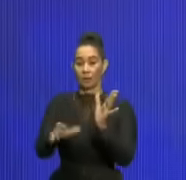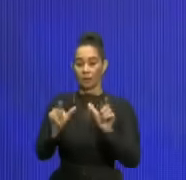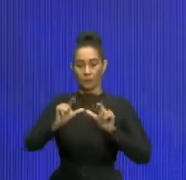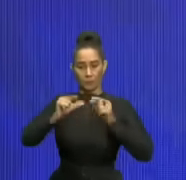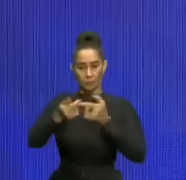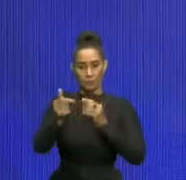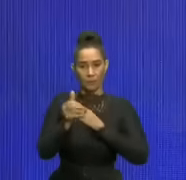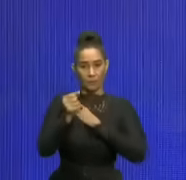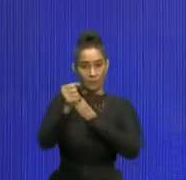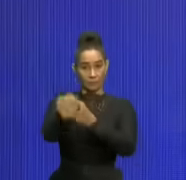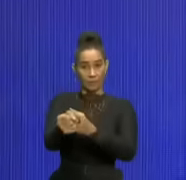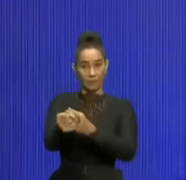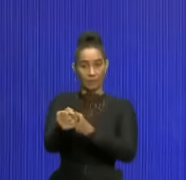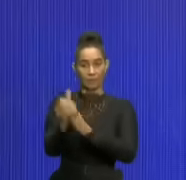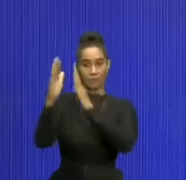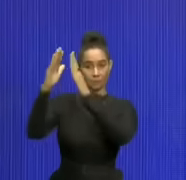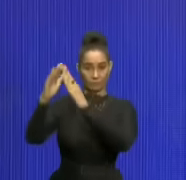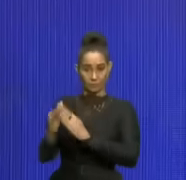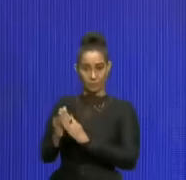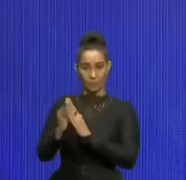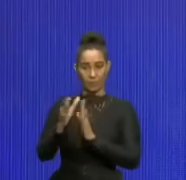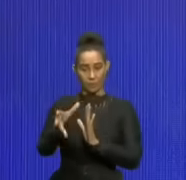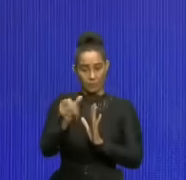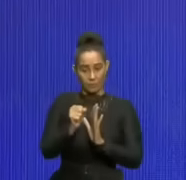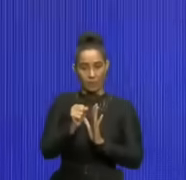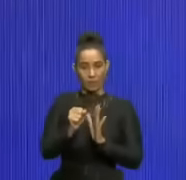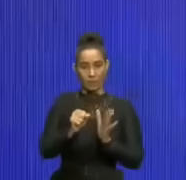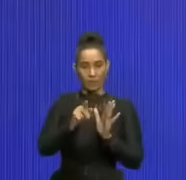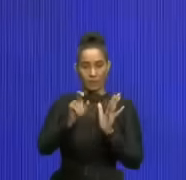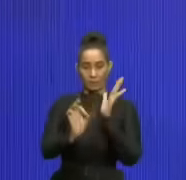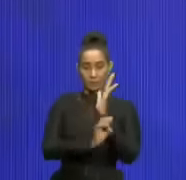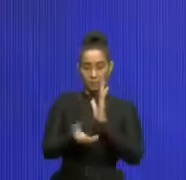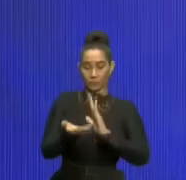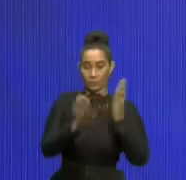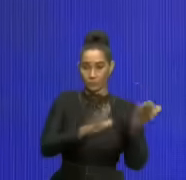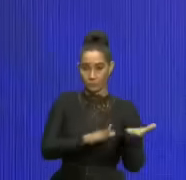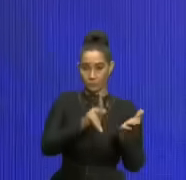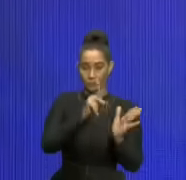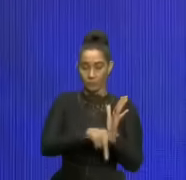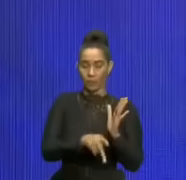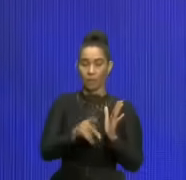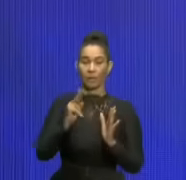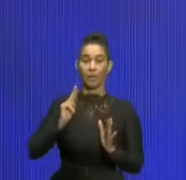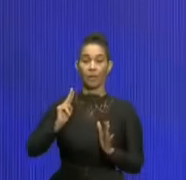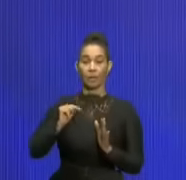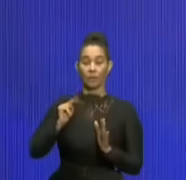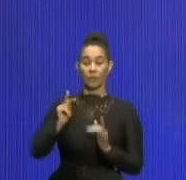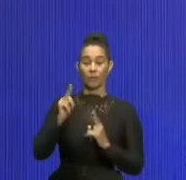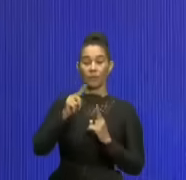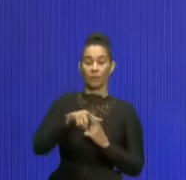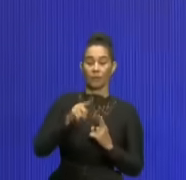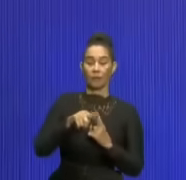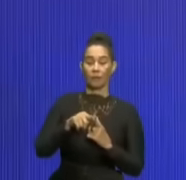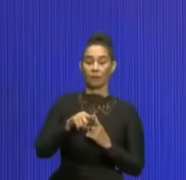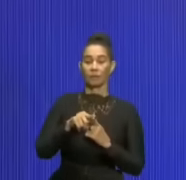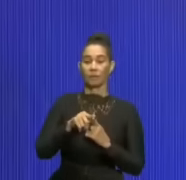los que dirigieron la Operación Montaña, como se llamó la operación, que fue desde noviembre